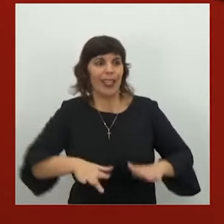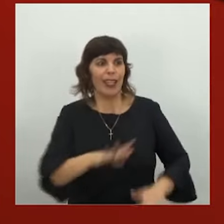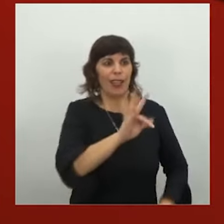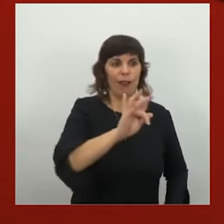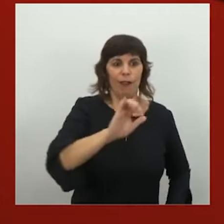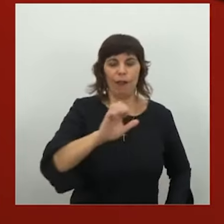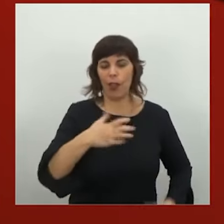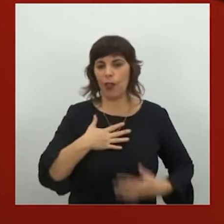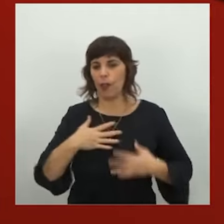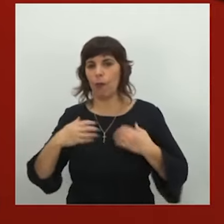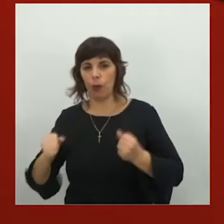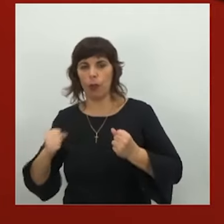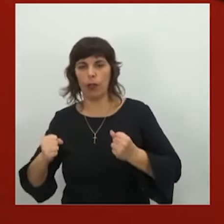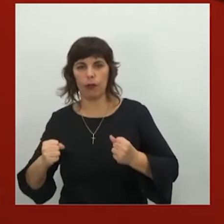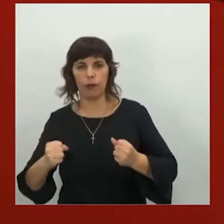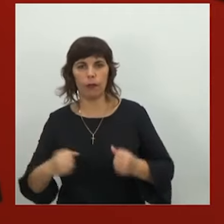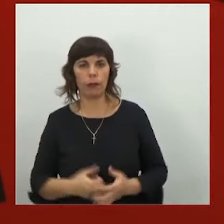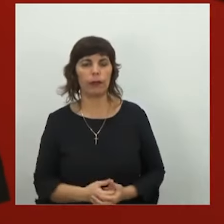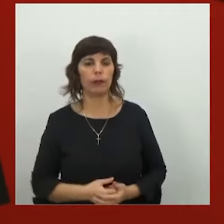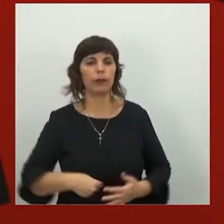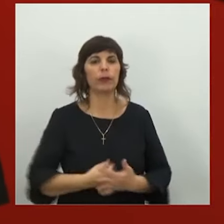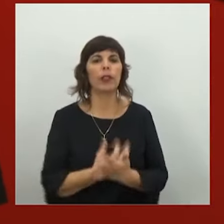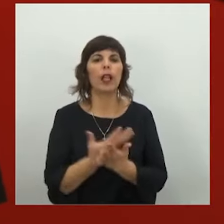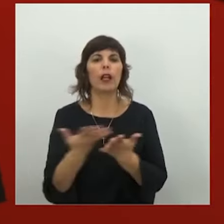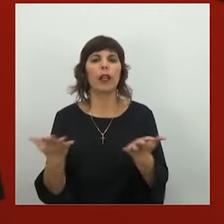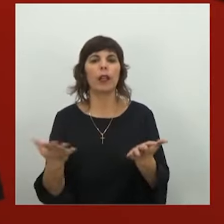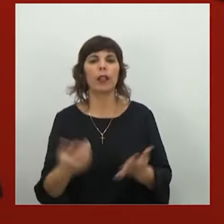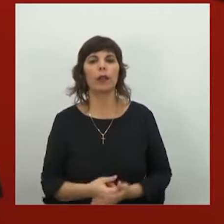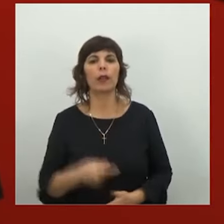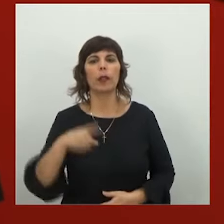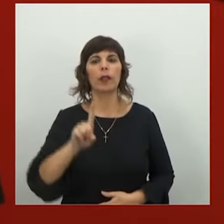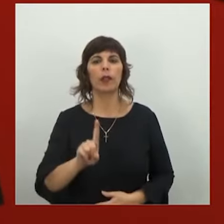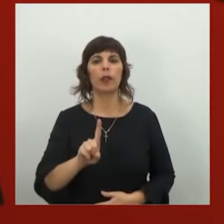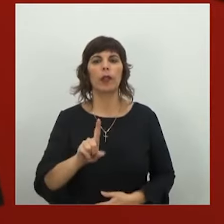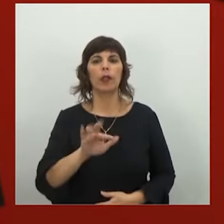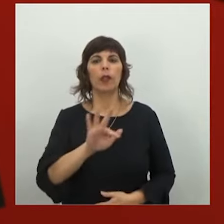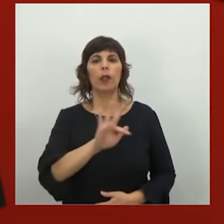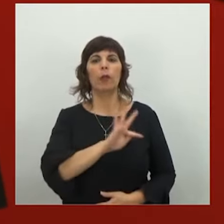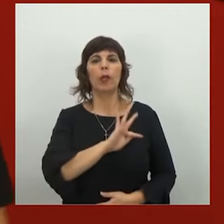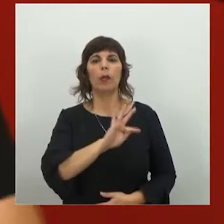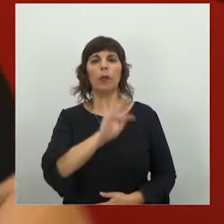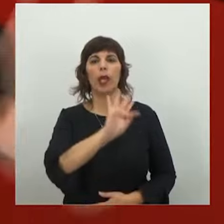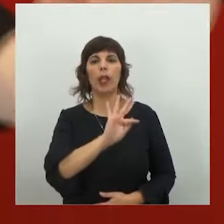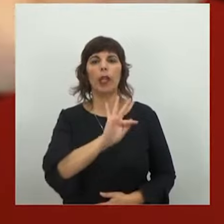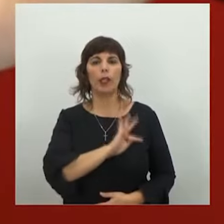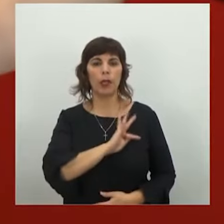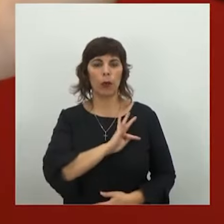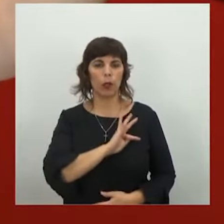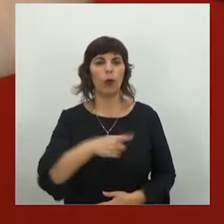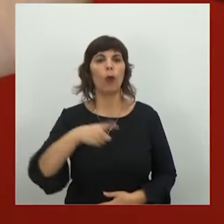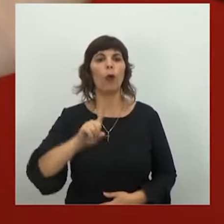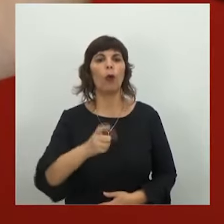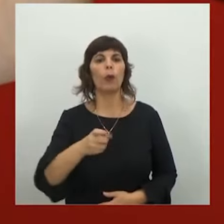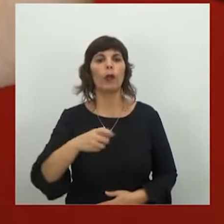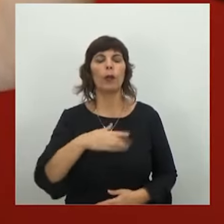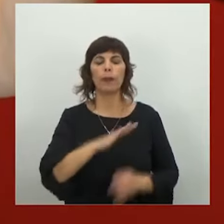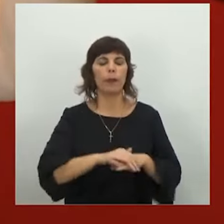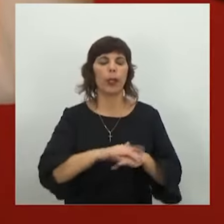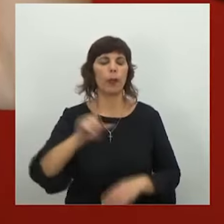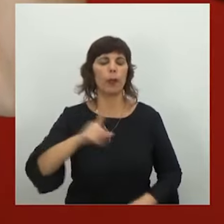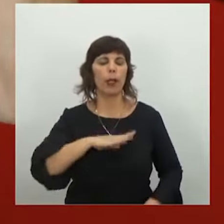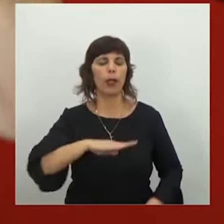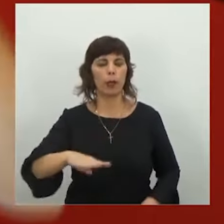poder. La gracia. O como dice 1 de Timoteo capítulo 1, 14, dice que cuando vino la gracia, vino